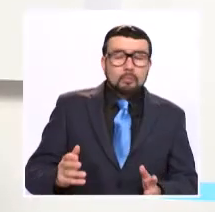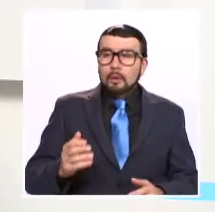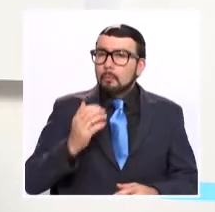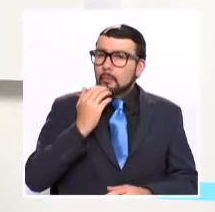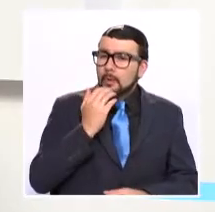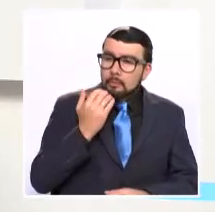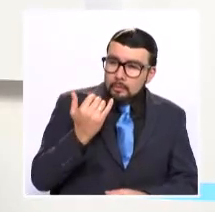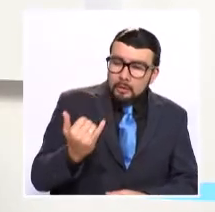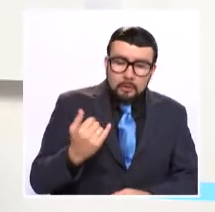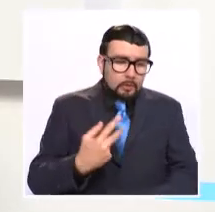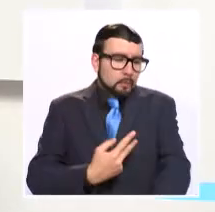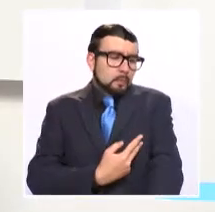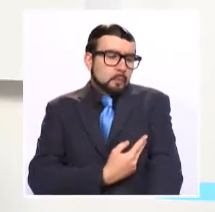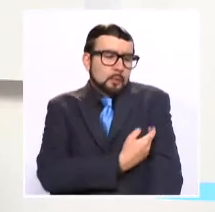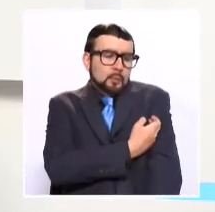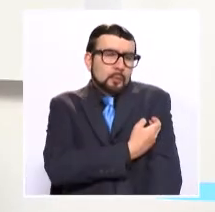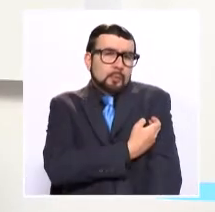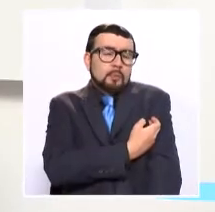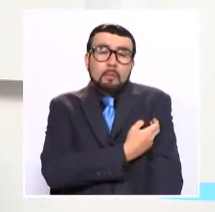una vacuna aplicada y